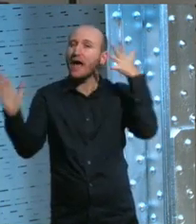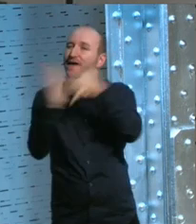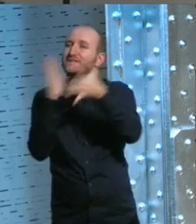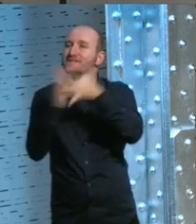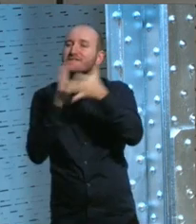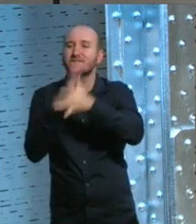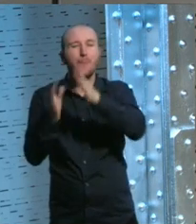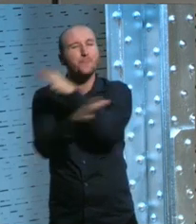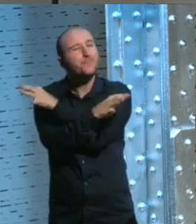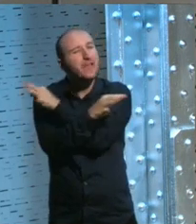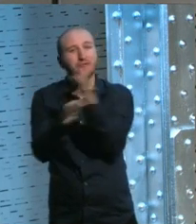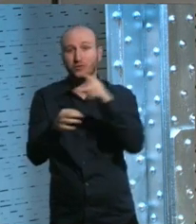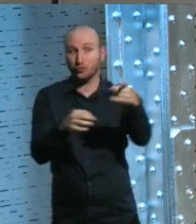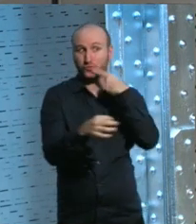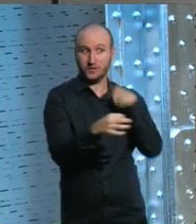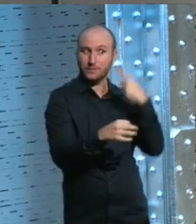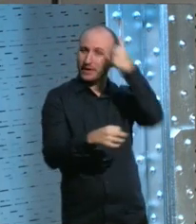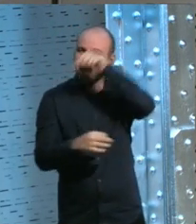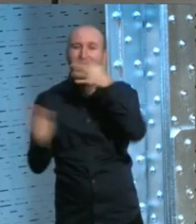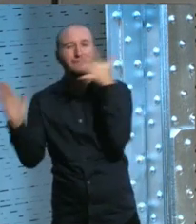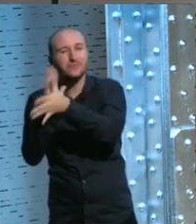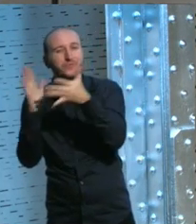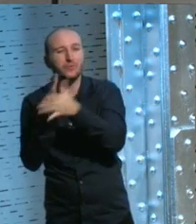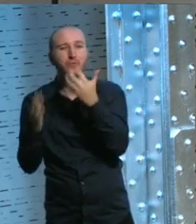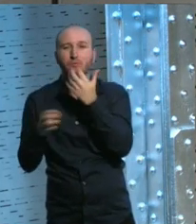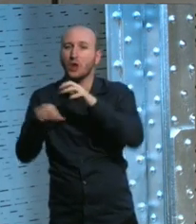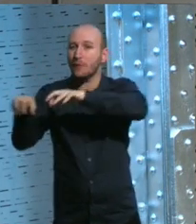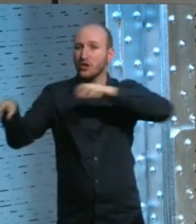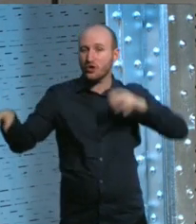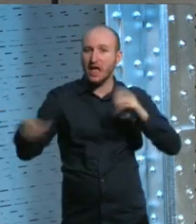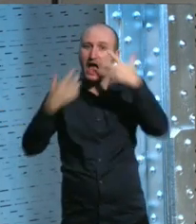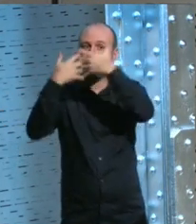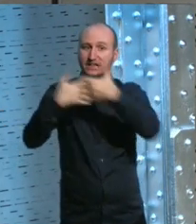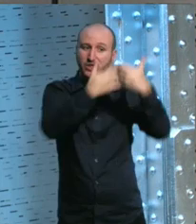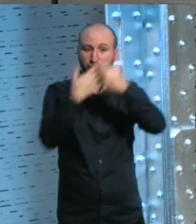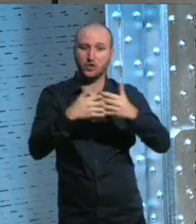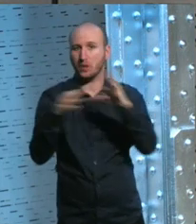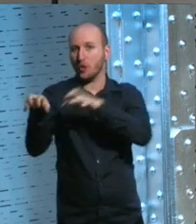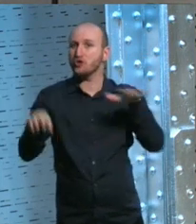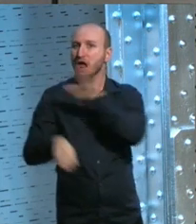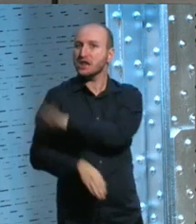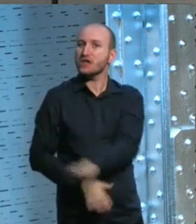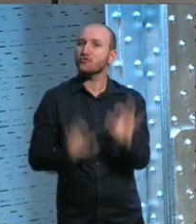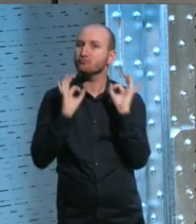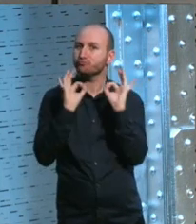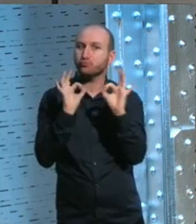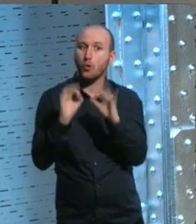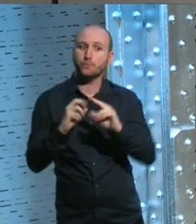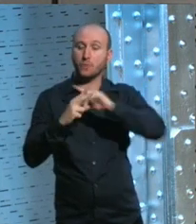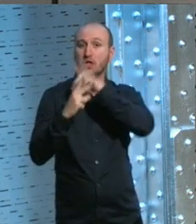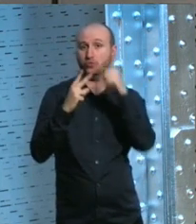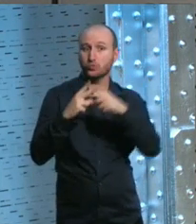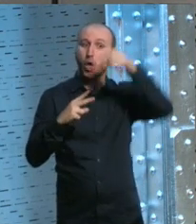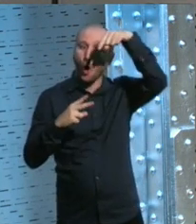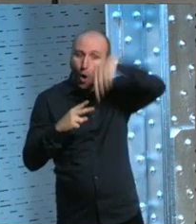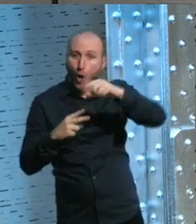que muchos de los innovadores de Estados Unidos son indios. Segundo, que hoy en día hay tanta